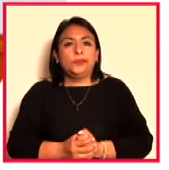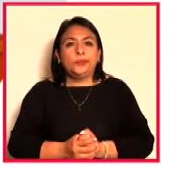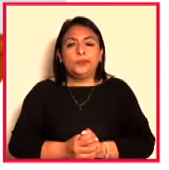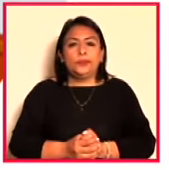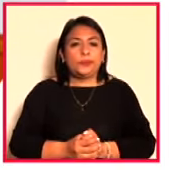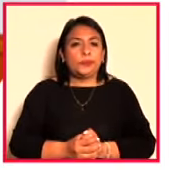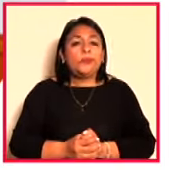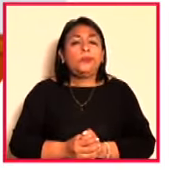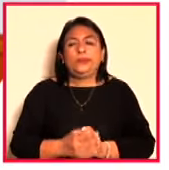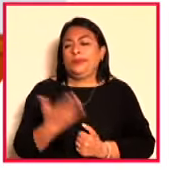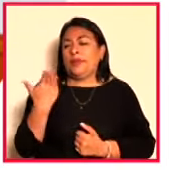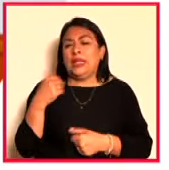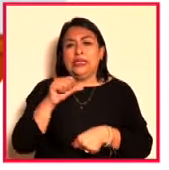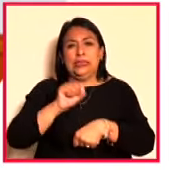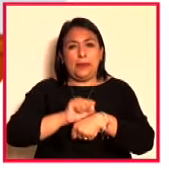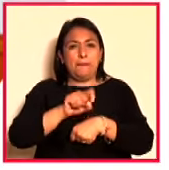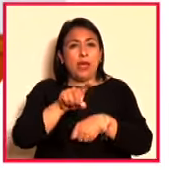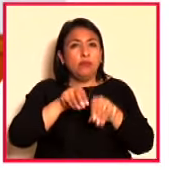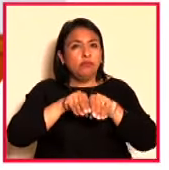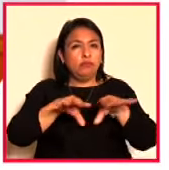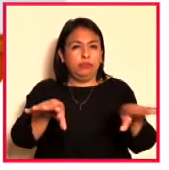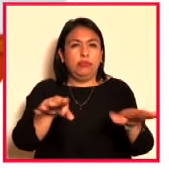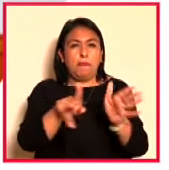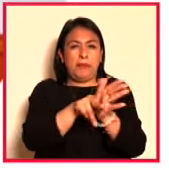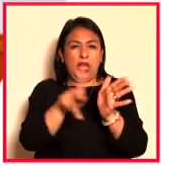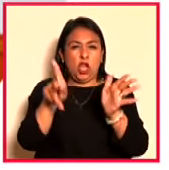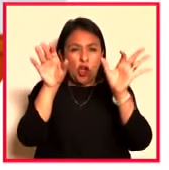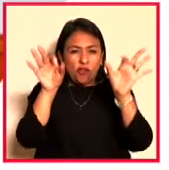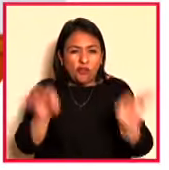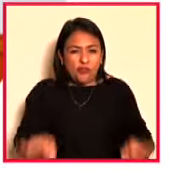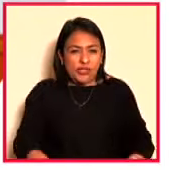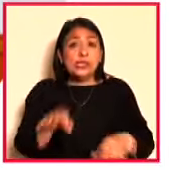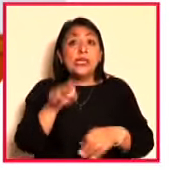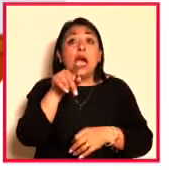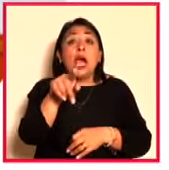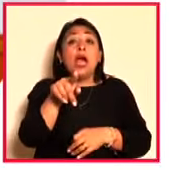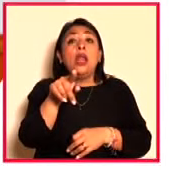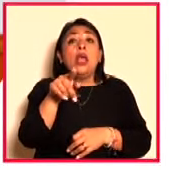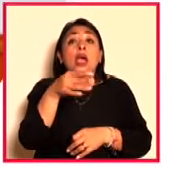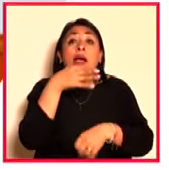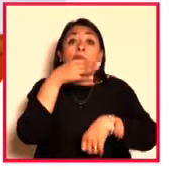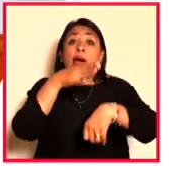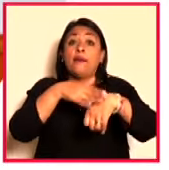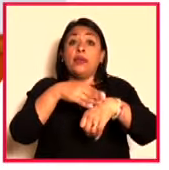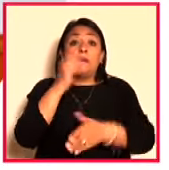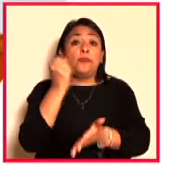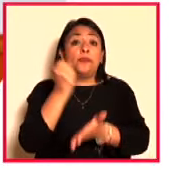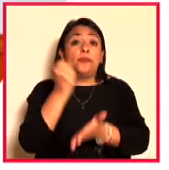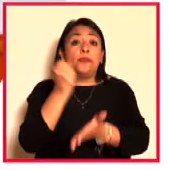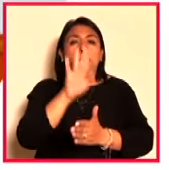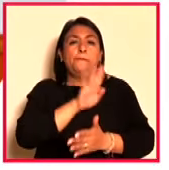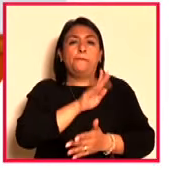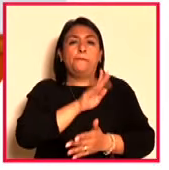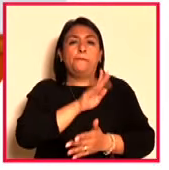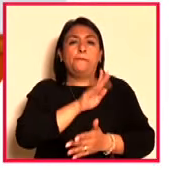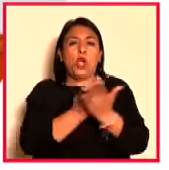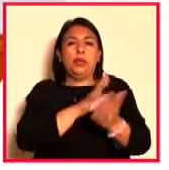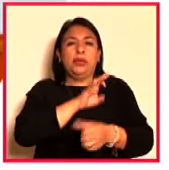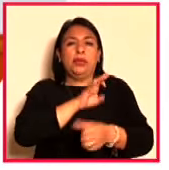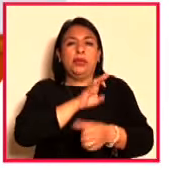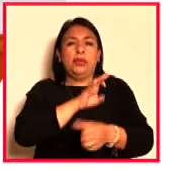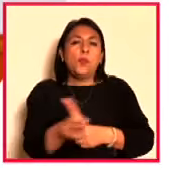Hace un par de semanas se publicó en el Diario Oficial de la Federación el decreto por el cual se aprueba el Programa Especial de los Pueblos Indígenas y